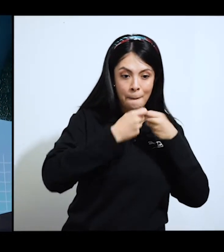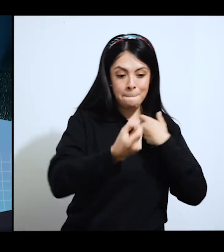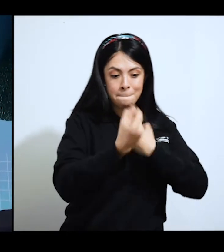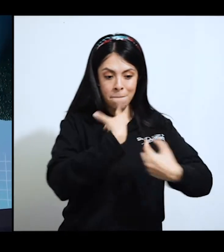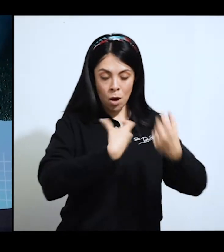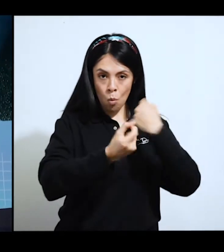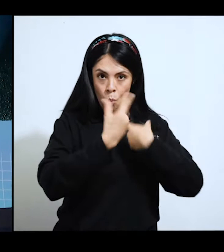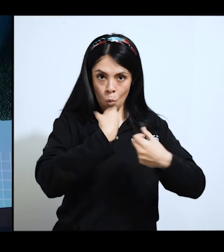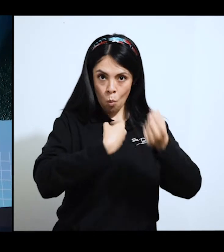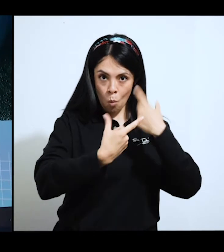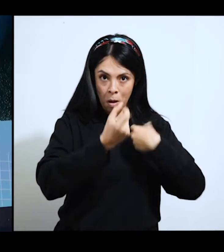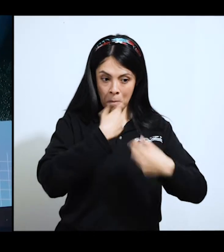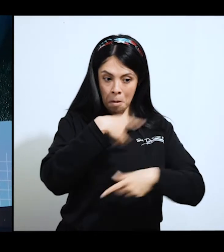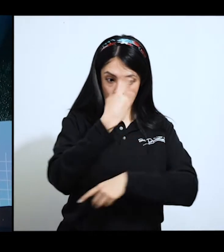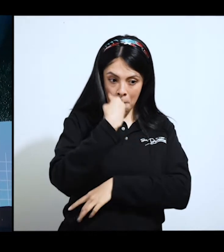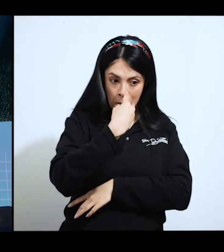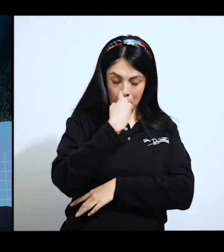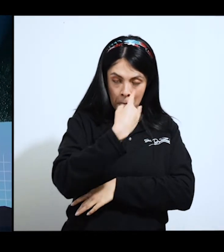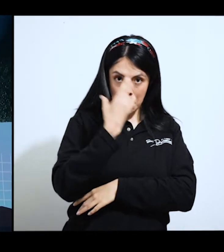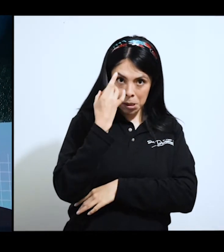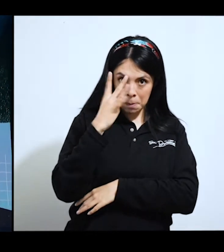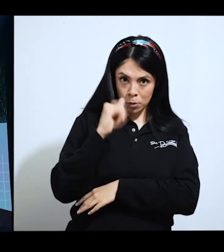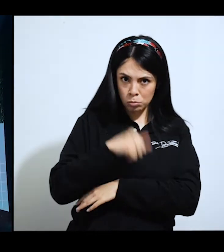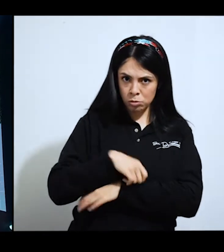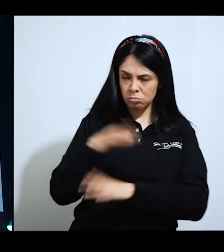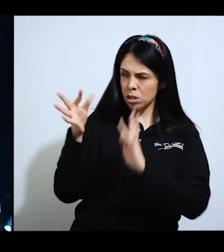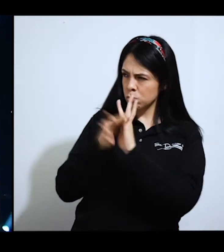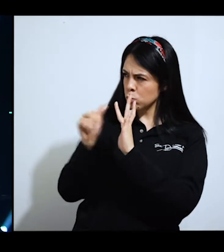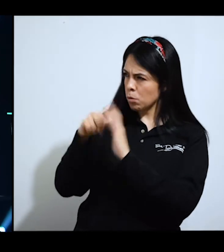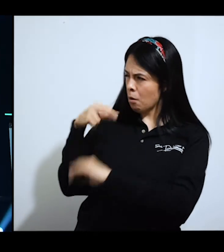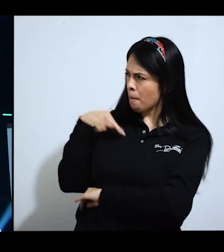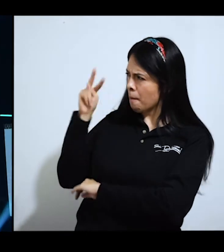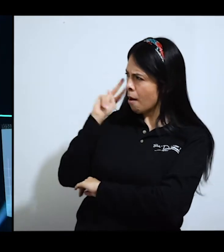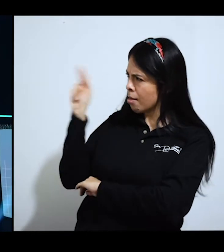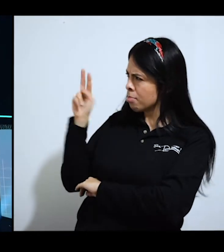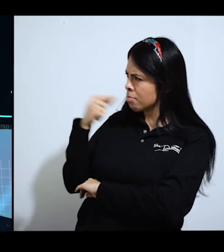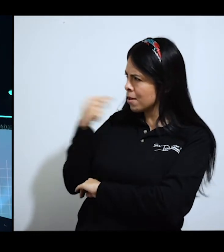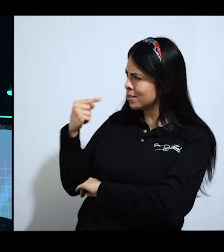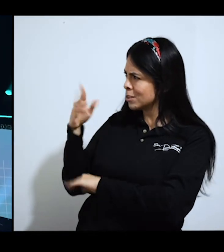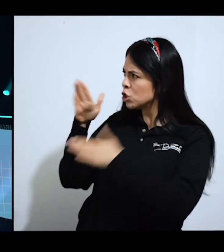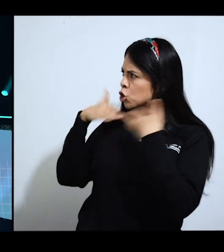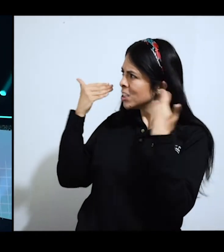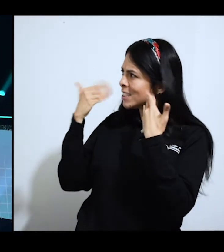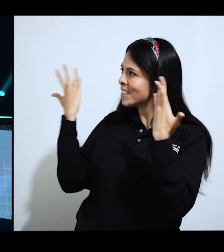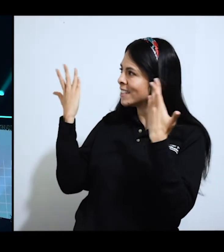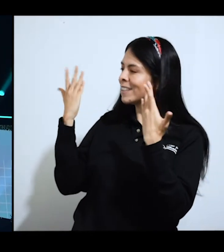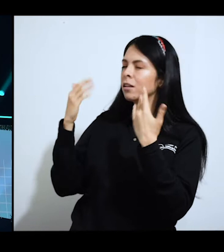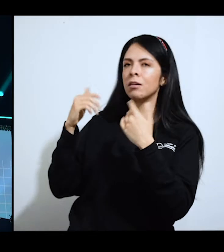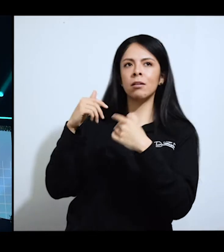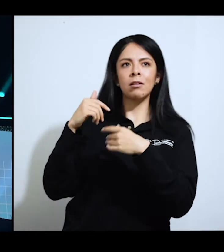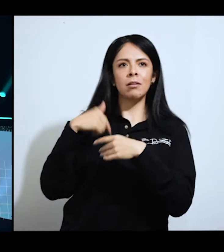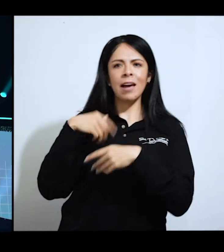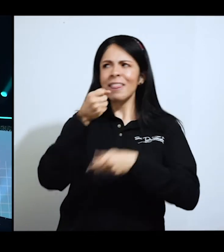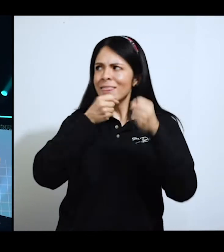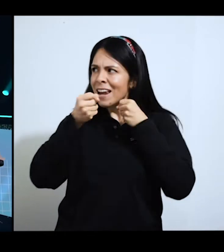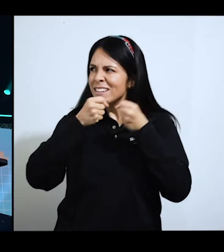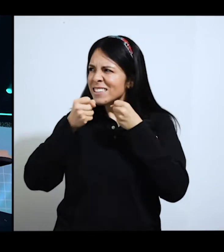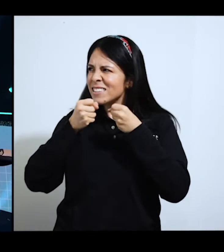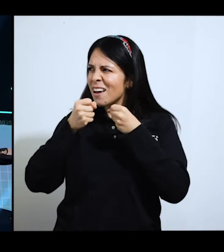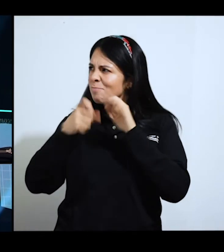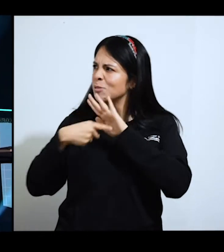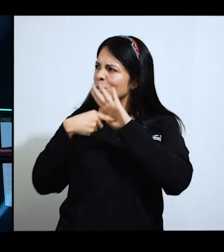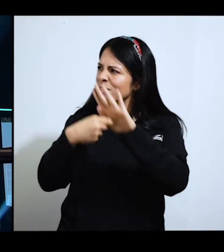Wave. Y recuerdo que me estaba haciendo unas preguntas bien interesantes, cuando de repente mi esposa me mira y me dice: